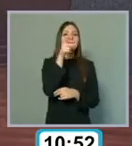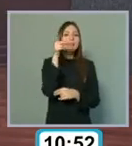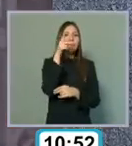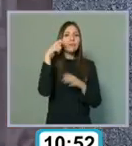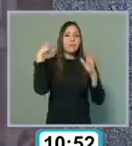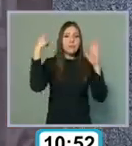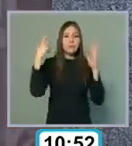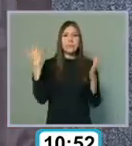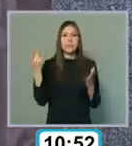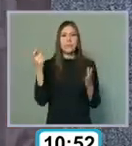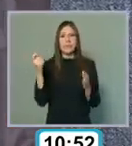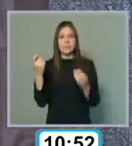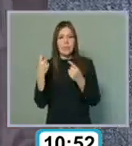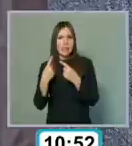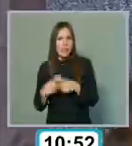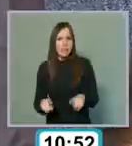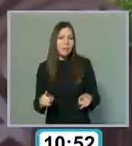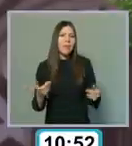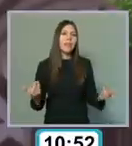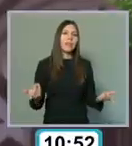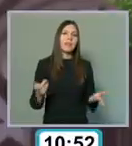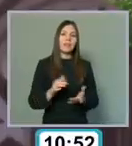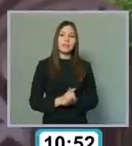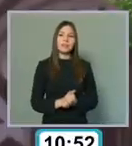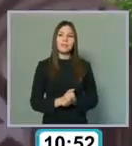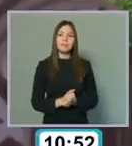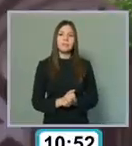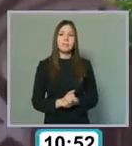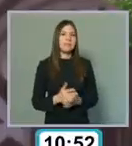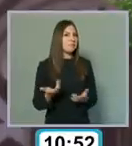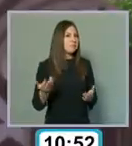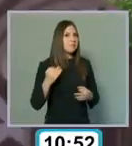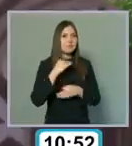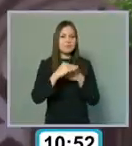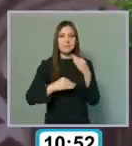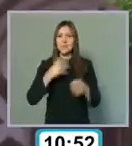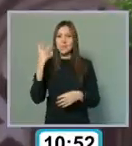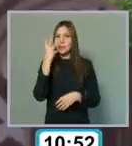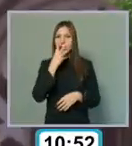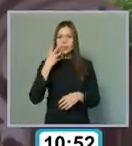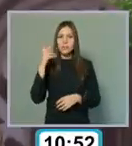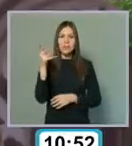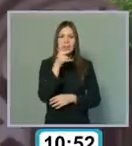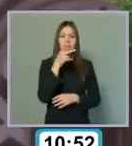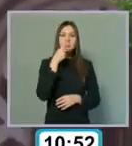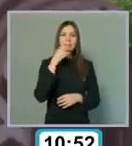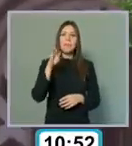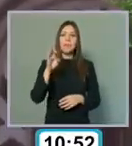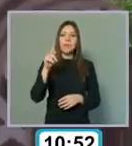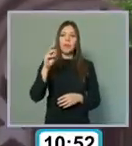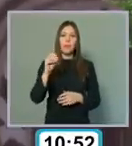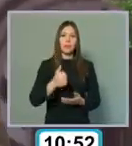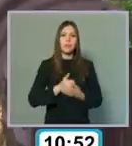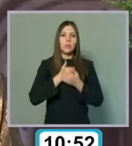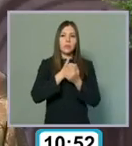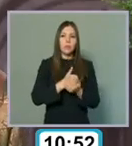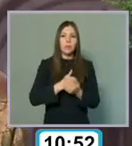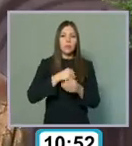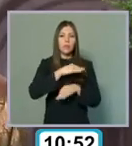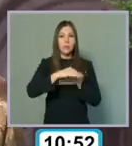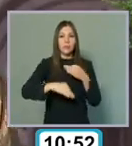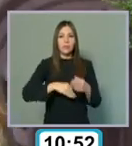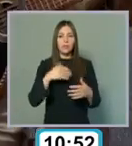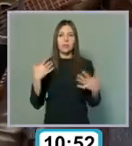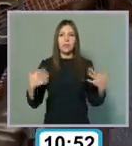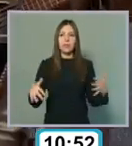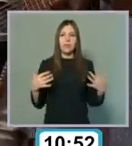algo diferente? Pues No sé. sí, todo fue muy bonito, como lo estábamos diciendo al principio. Nuestro amigo Beto llegó ahí, el señor, y pues nosotros, como